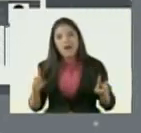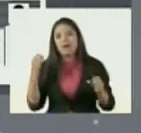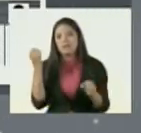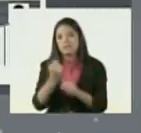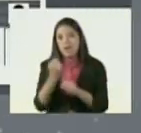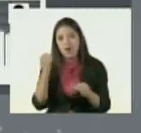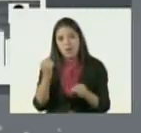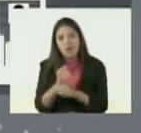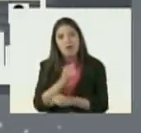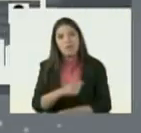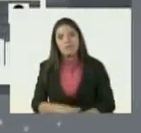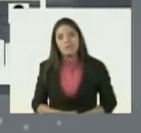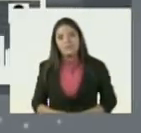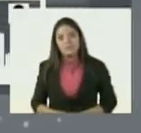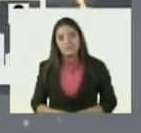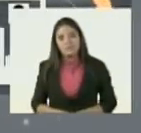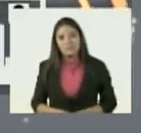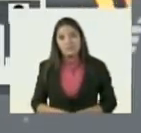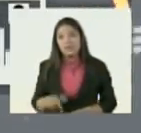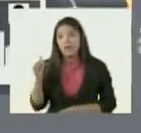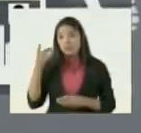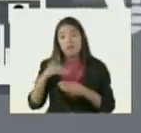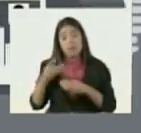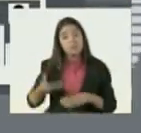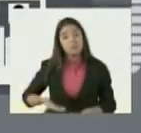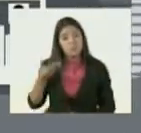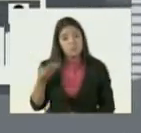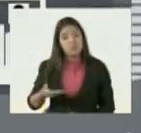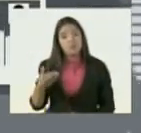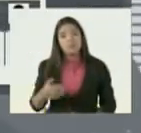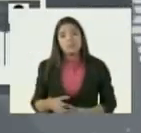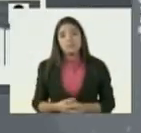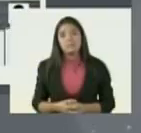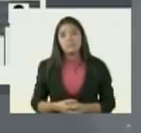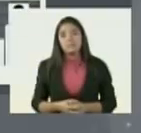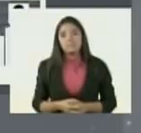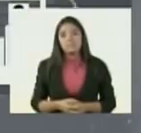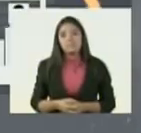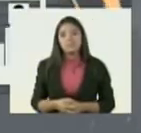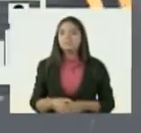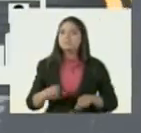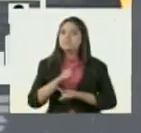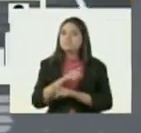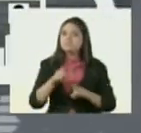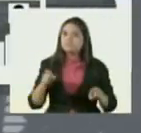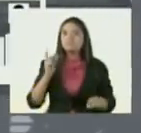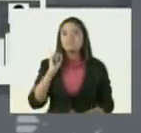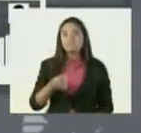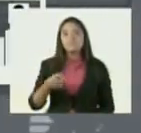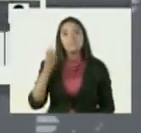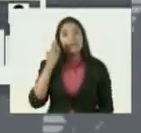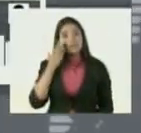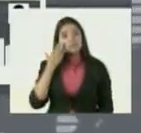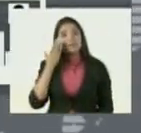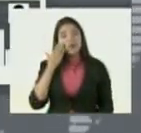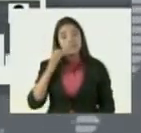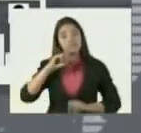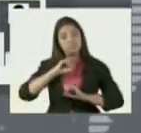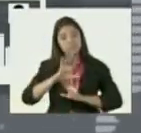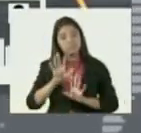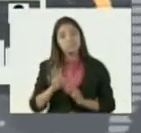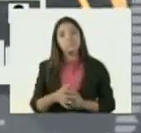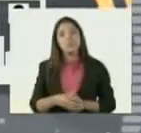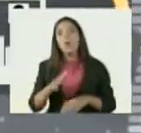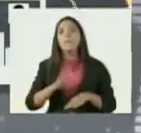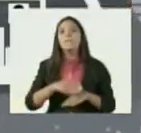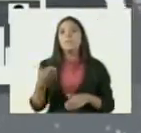que queremos. Estos son datos muy importantes que ustedes deben saber muy bien,